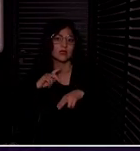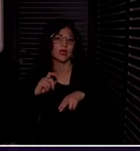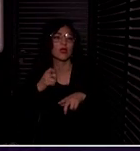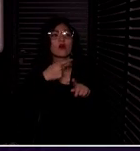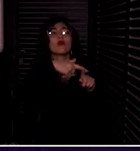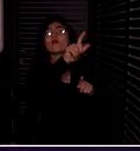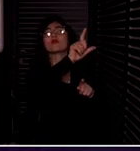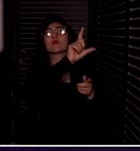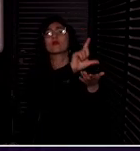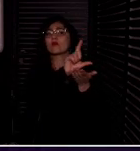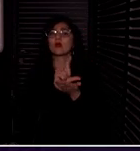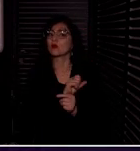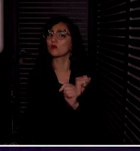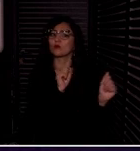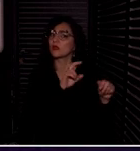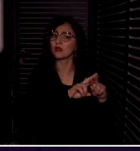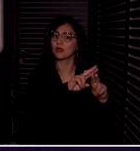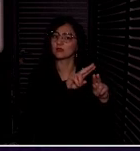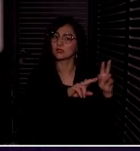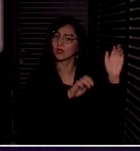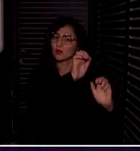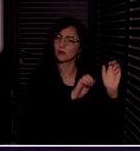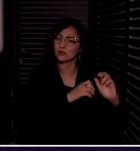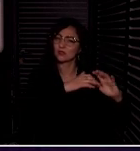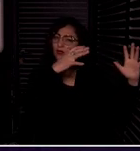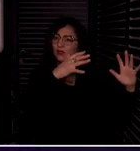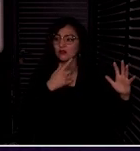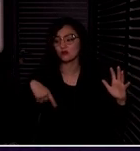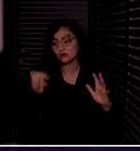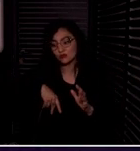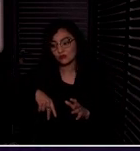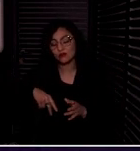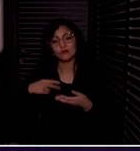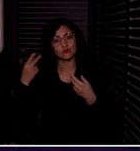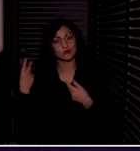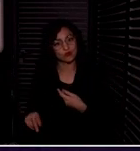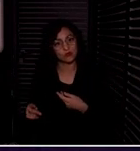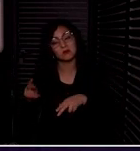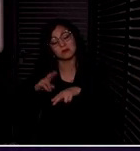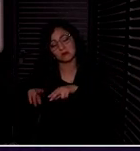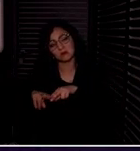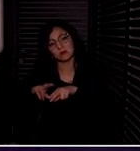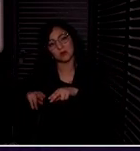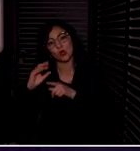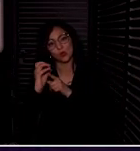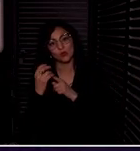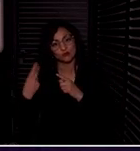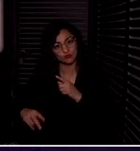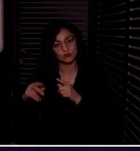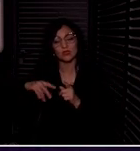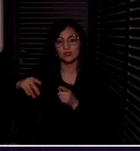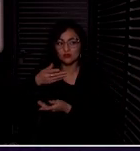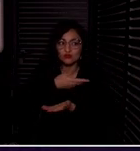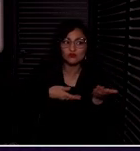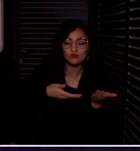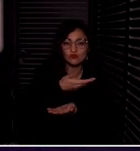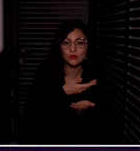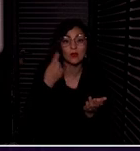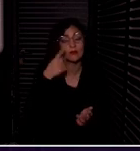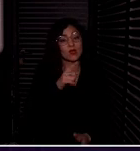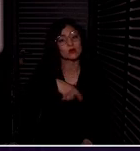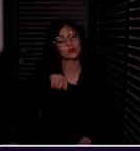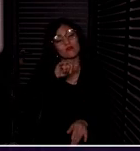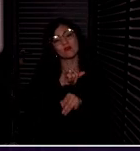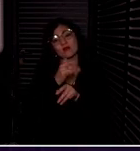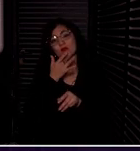las grandes plataformas globales? Nuestras propias ficciones y narrativas. Eso es relativamente falso cuando analizamos la